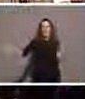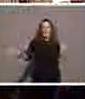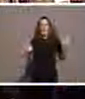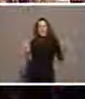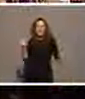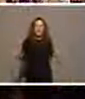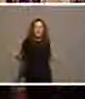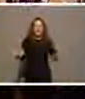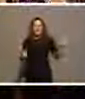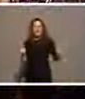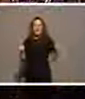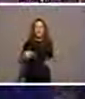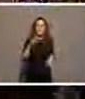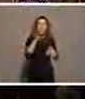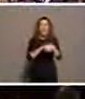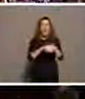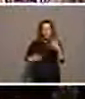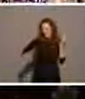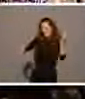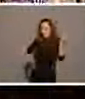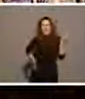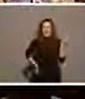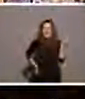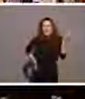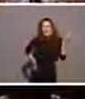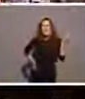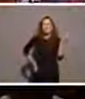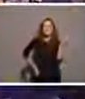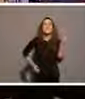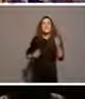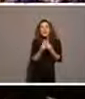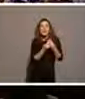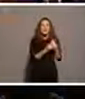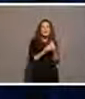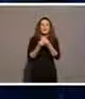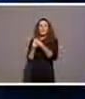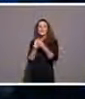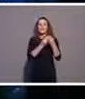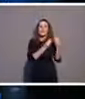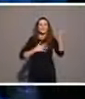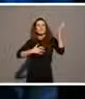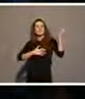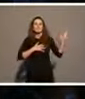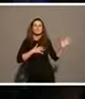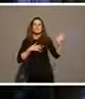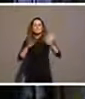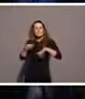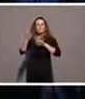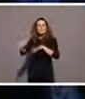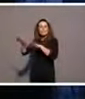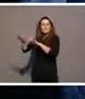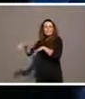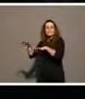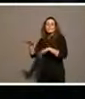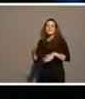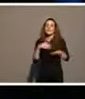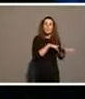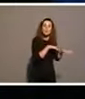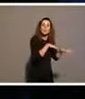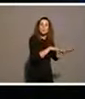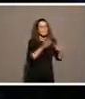mami! Ponme tu mano aquí en la cintura y juntos bailemos este pasacalle. Vamos pa' un